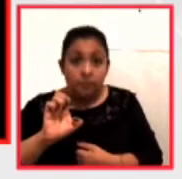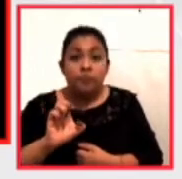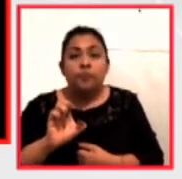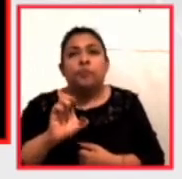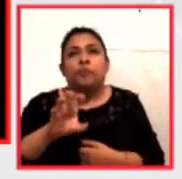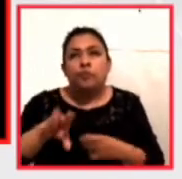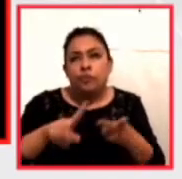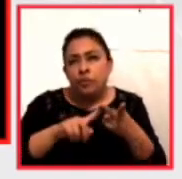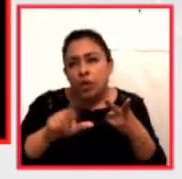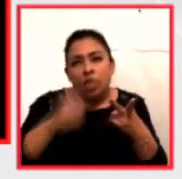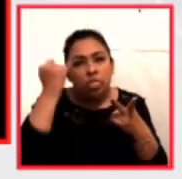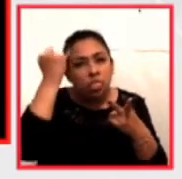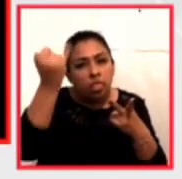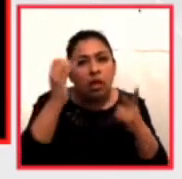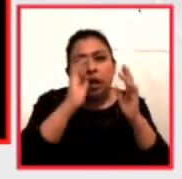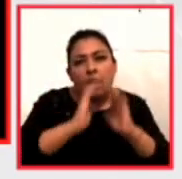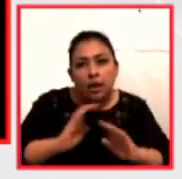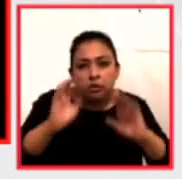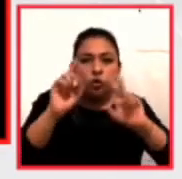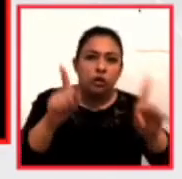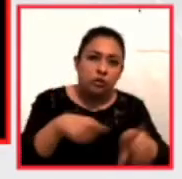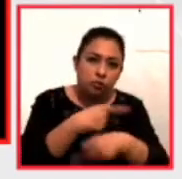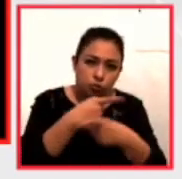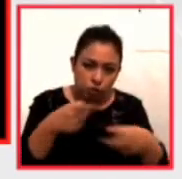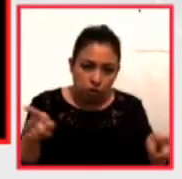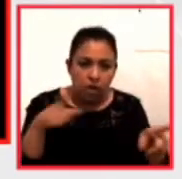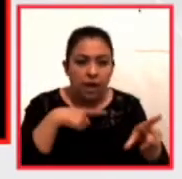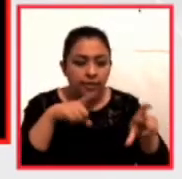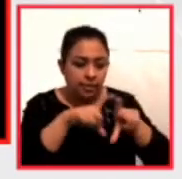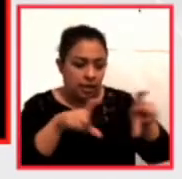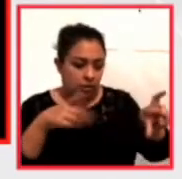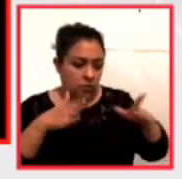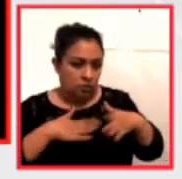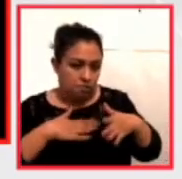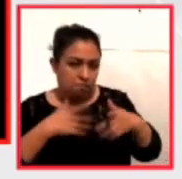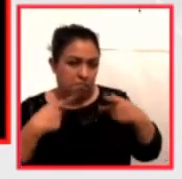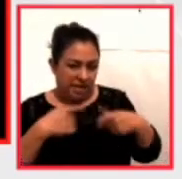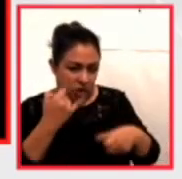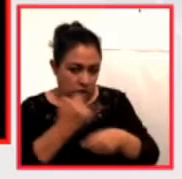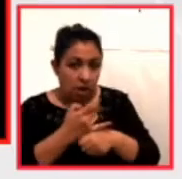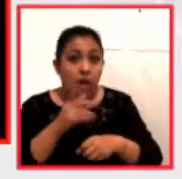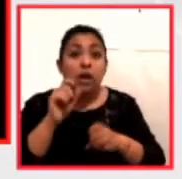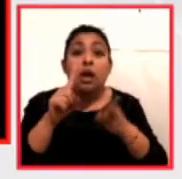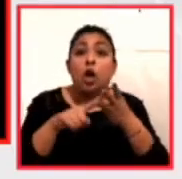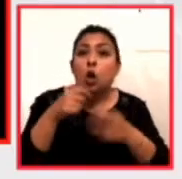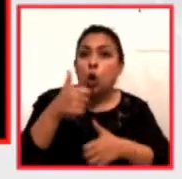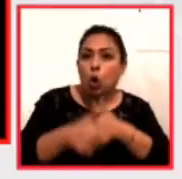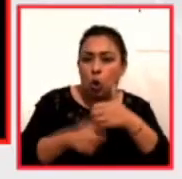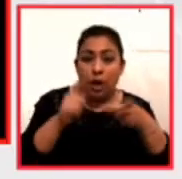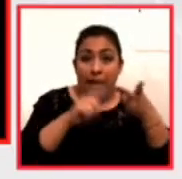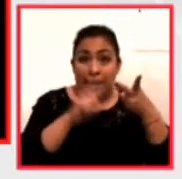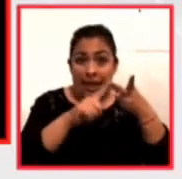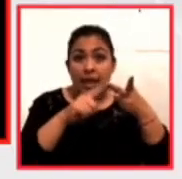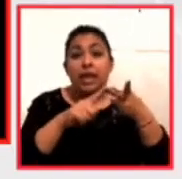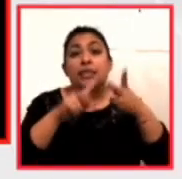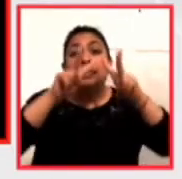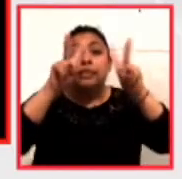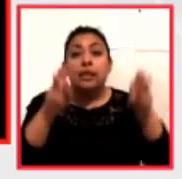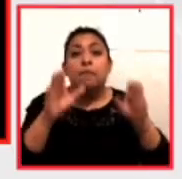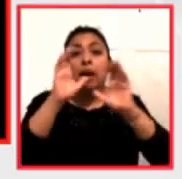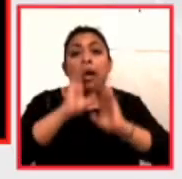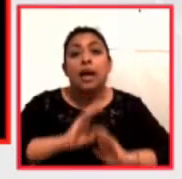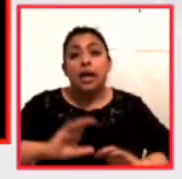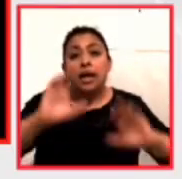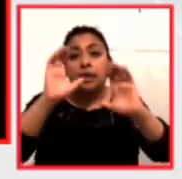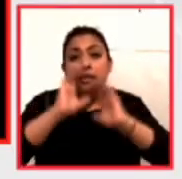de creación de canciones o música a partir de un texto o personaje. Este concurso, certamen, se titula Cantemos a la orilla